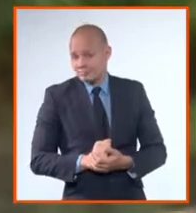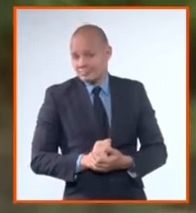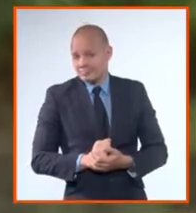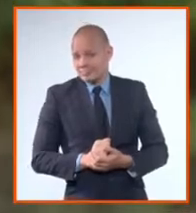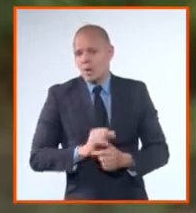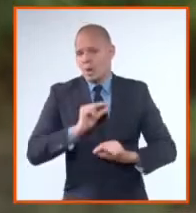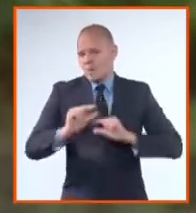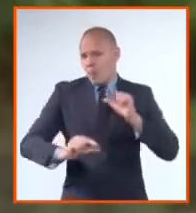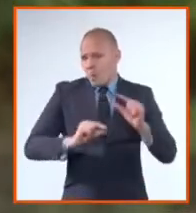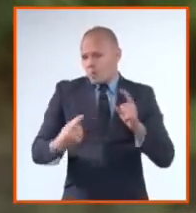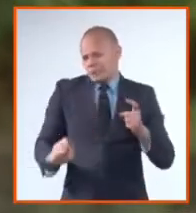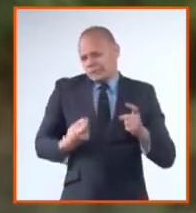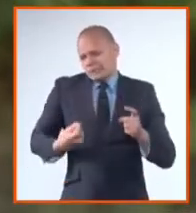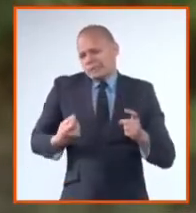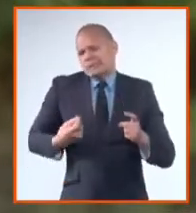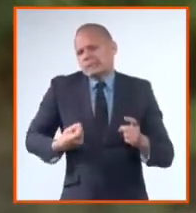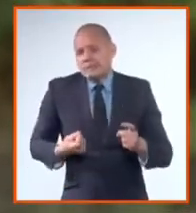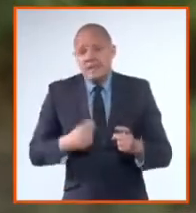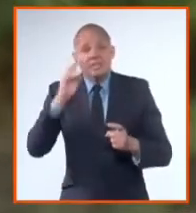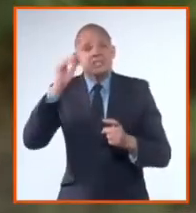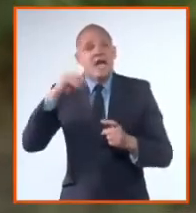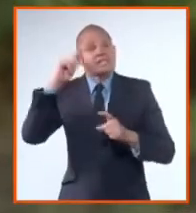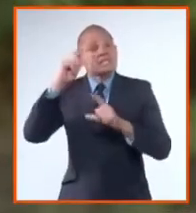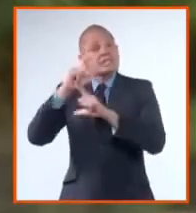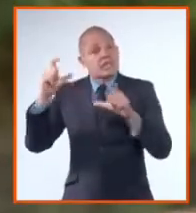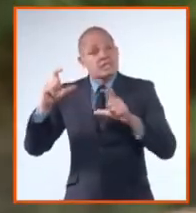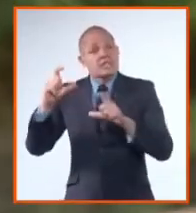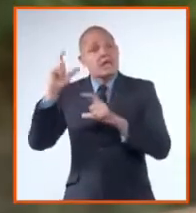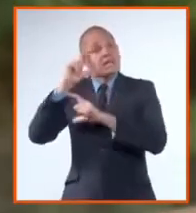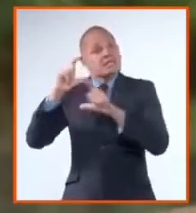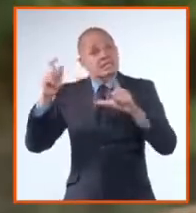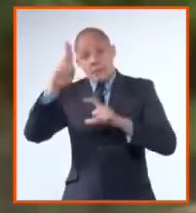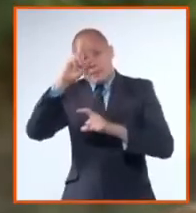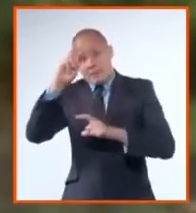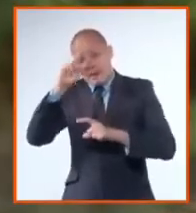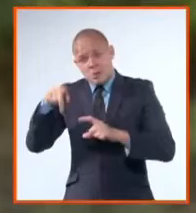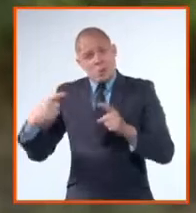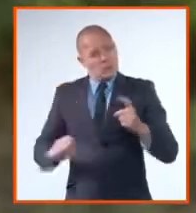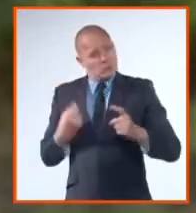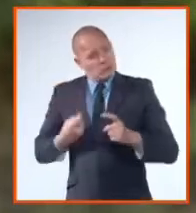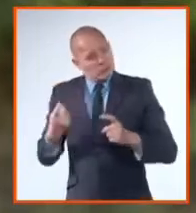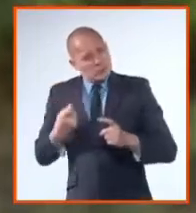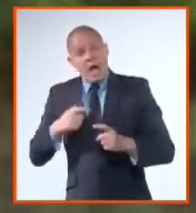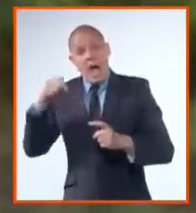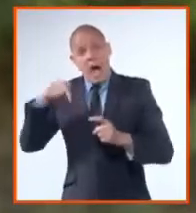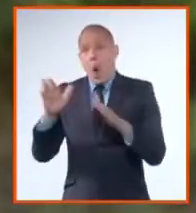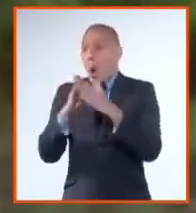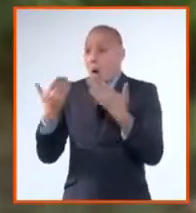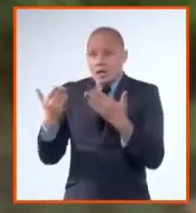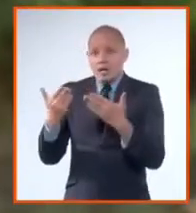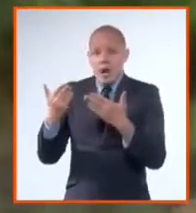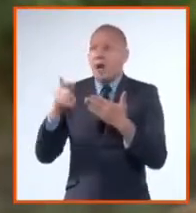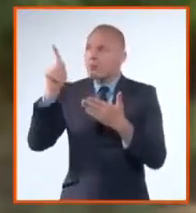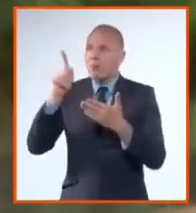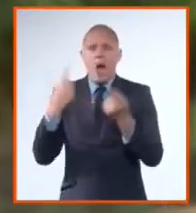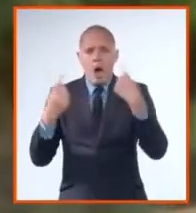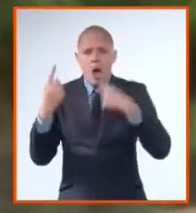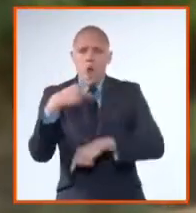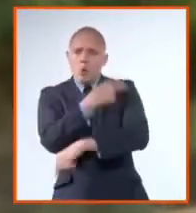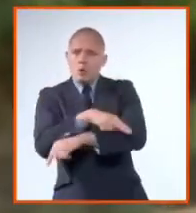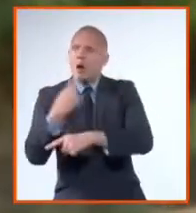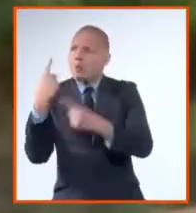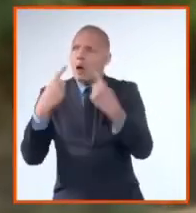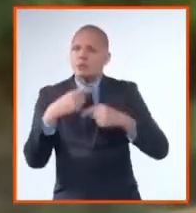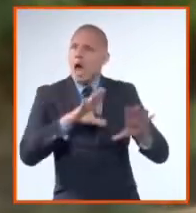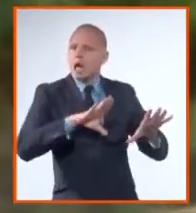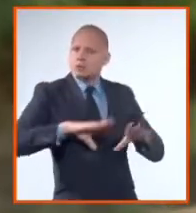logrando. El resto está dormido. Y soy miembro del consejo editorial de una revista de ese tipo. Y también